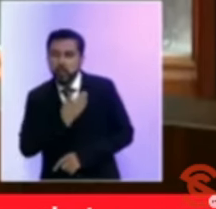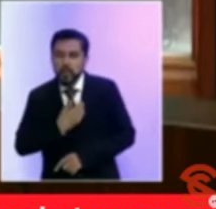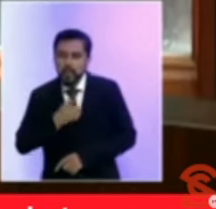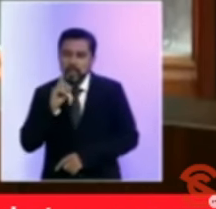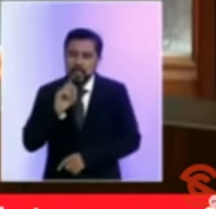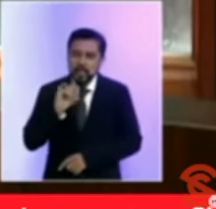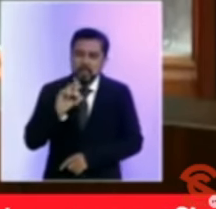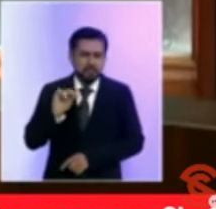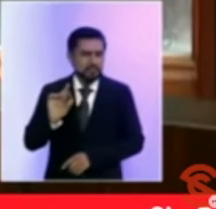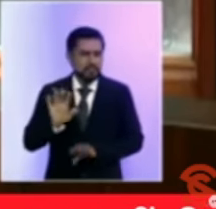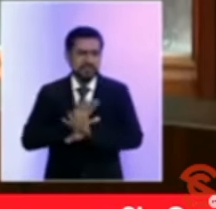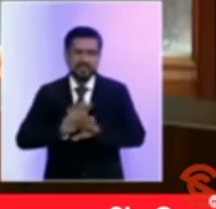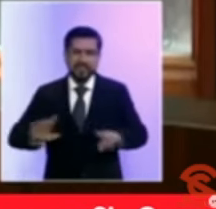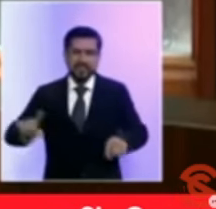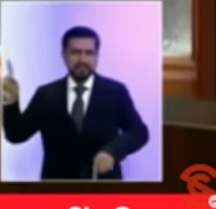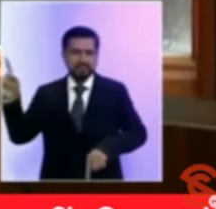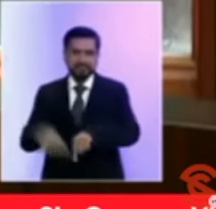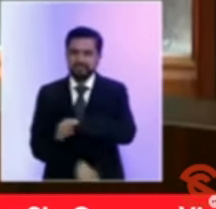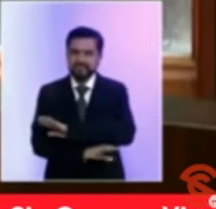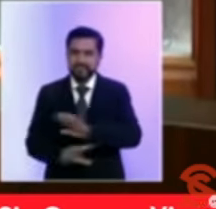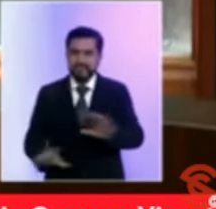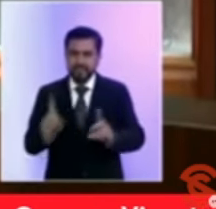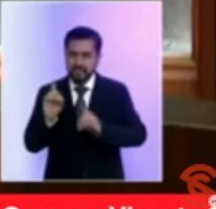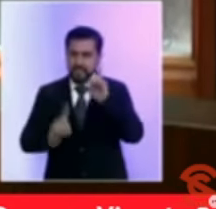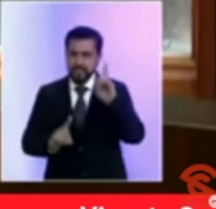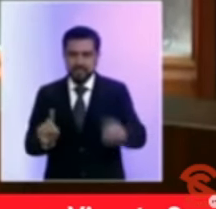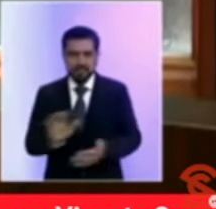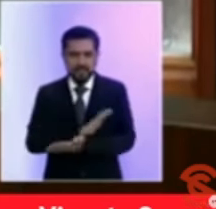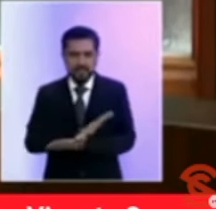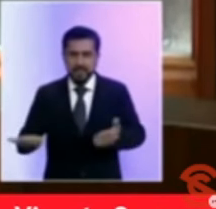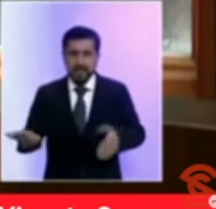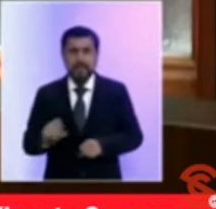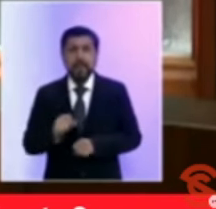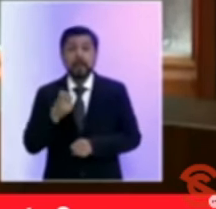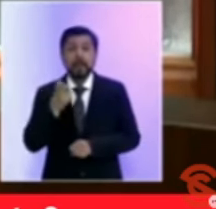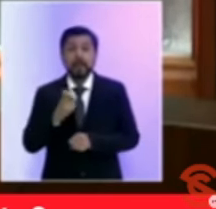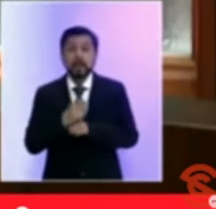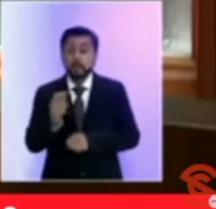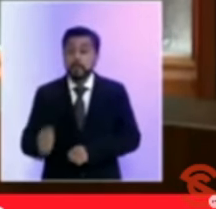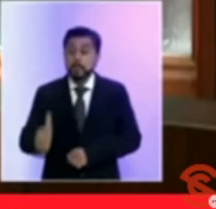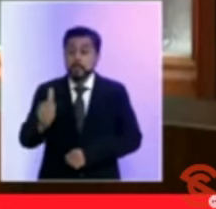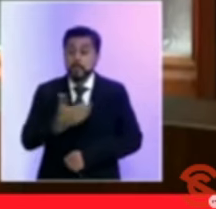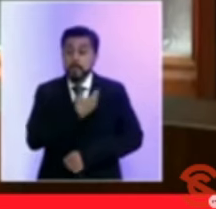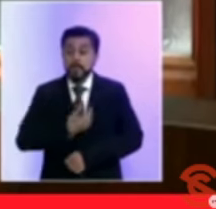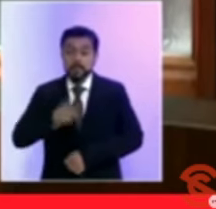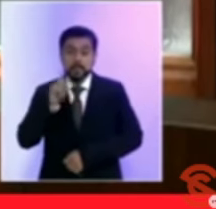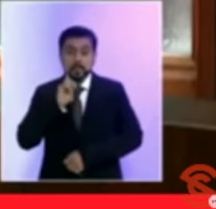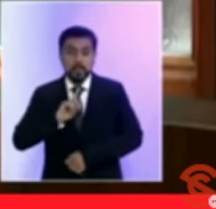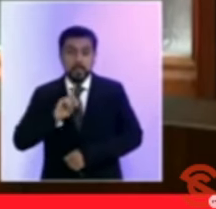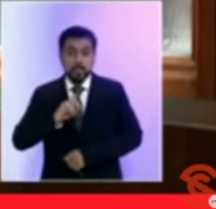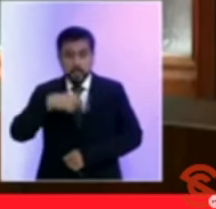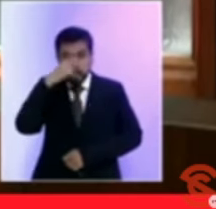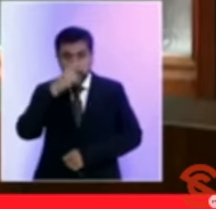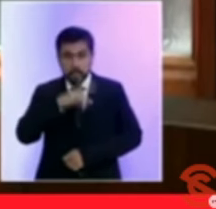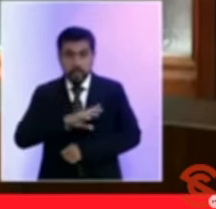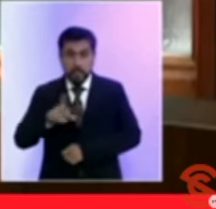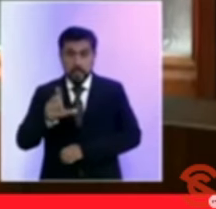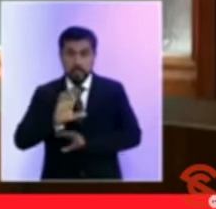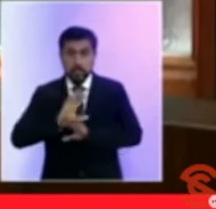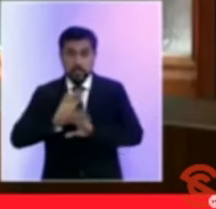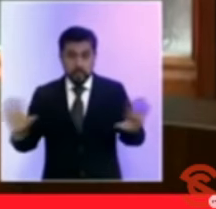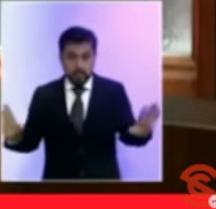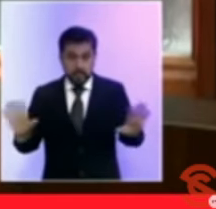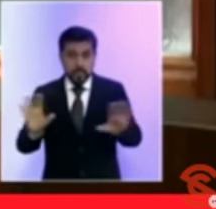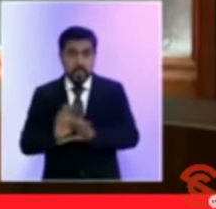eligió democráticamente a la primera presidenta de México y con ello este capítulo se